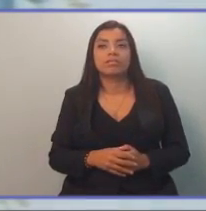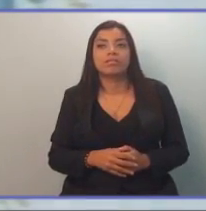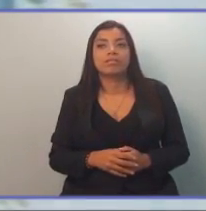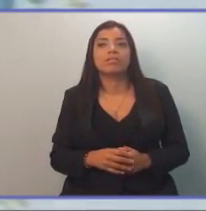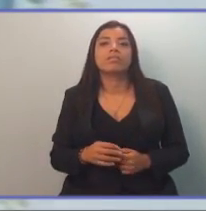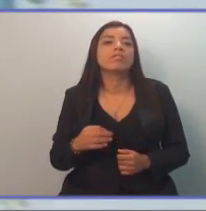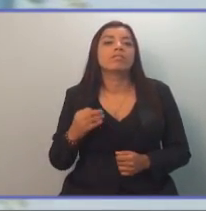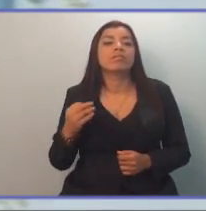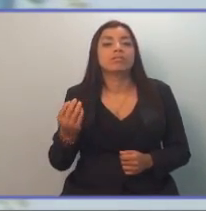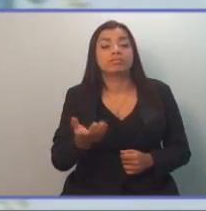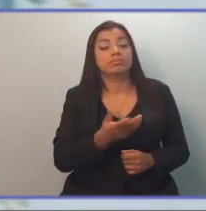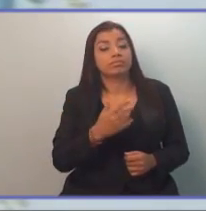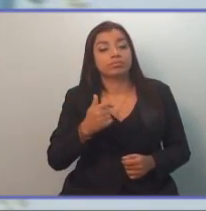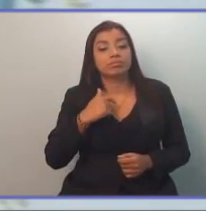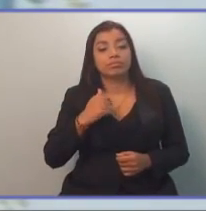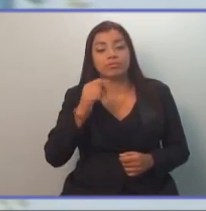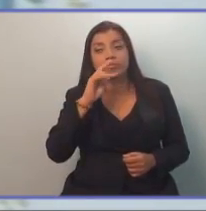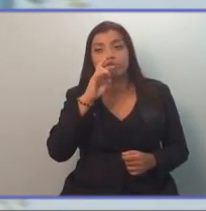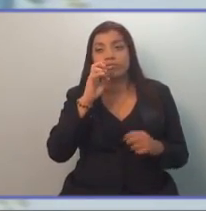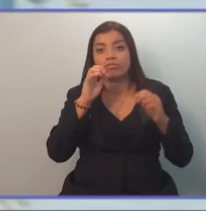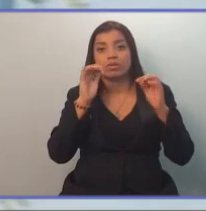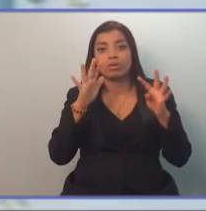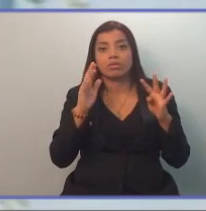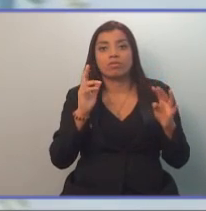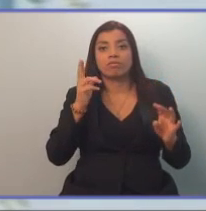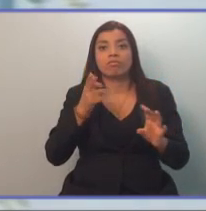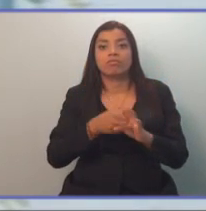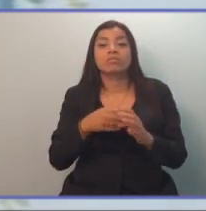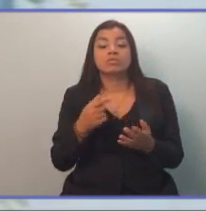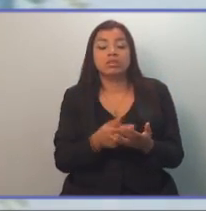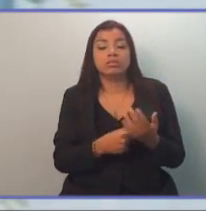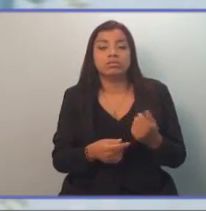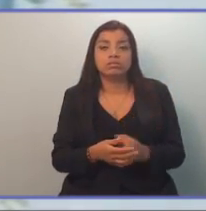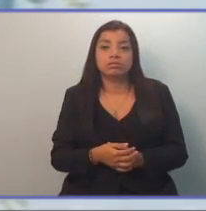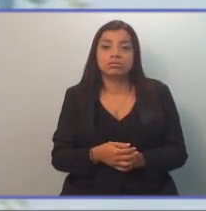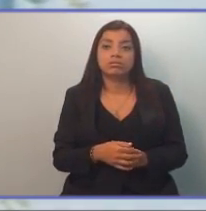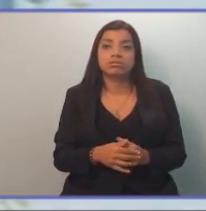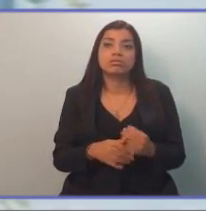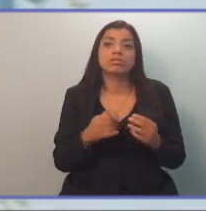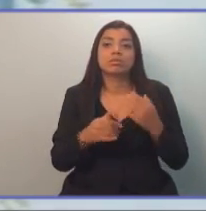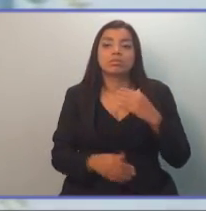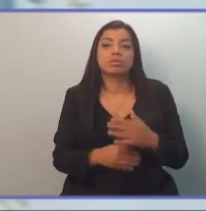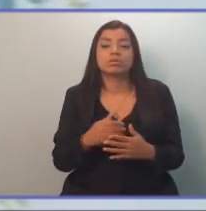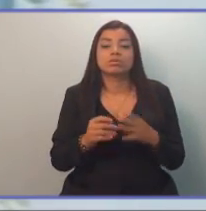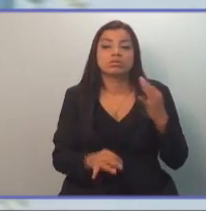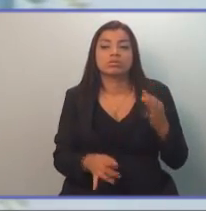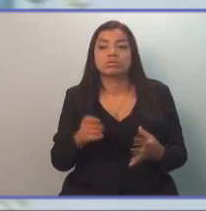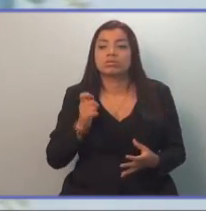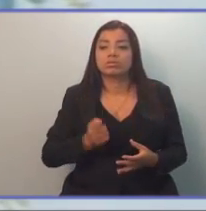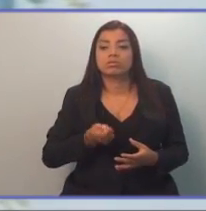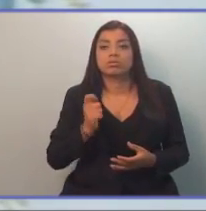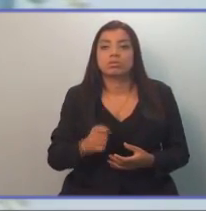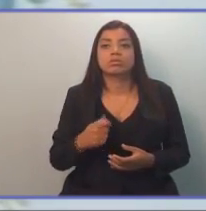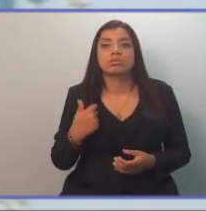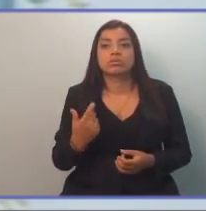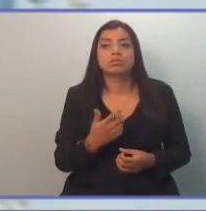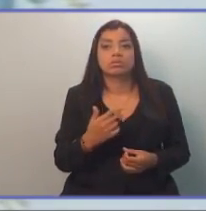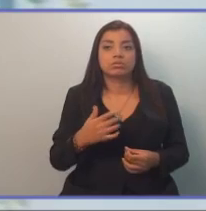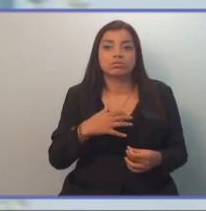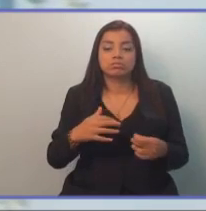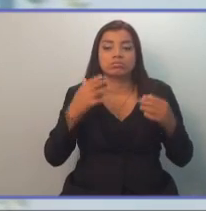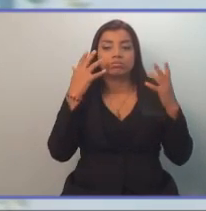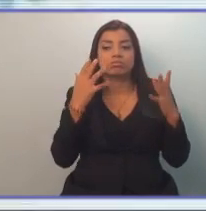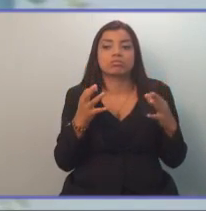Cuando nosotros ingresamos en 2009 nos encontramos con un proyecto que se llamaba el mapa judicial. Nos tocó tomar la